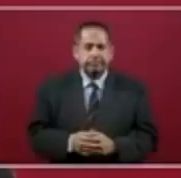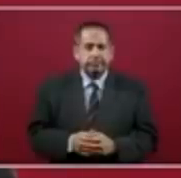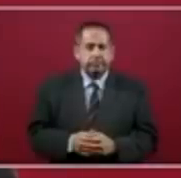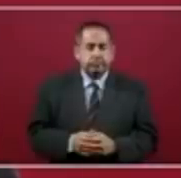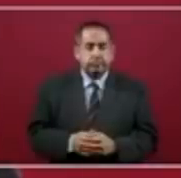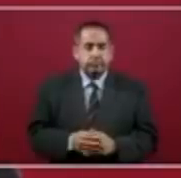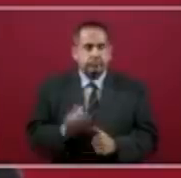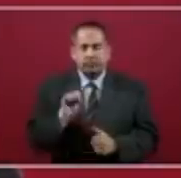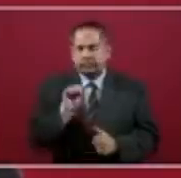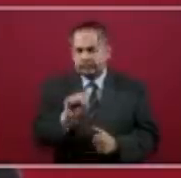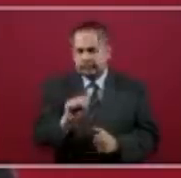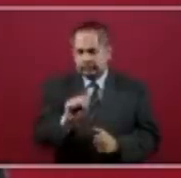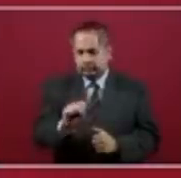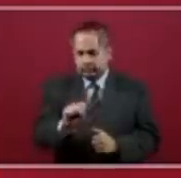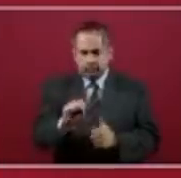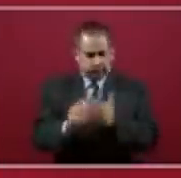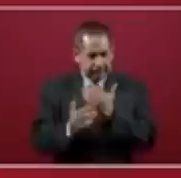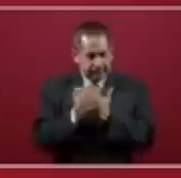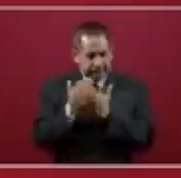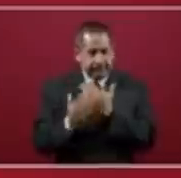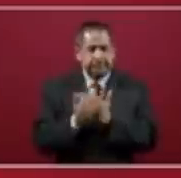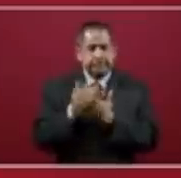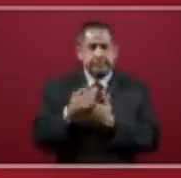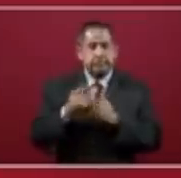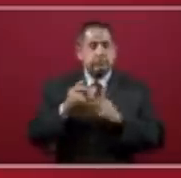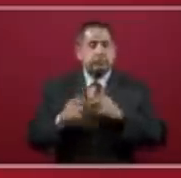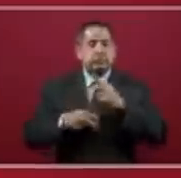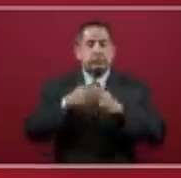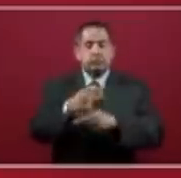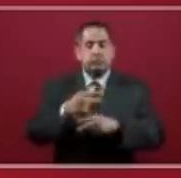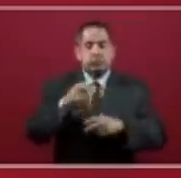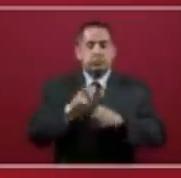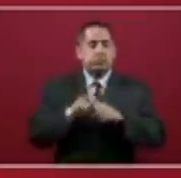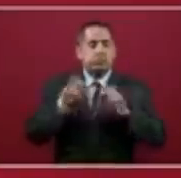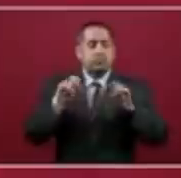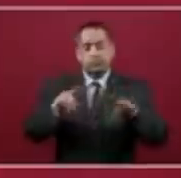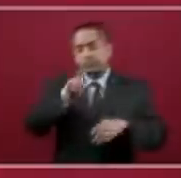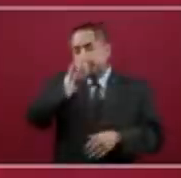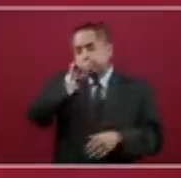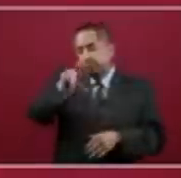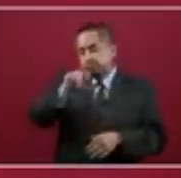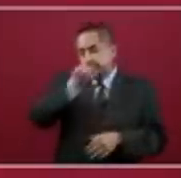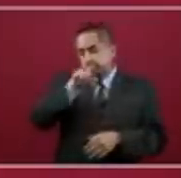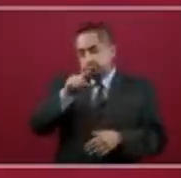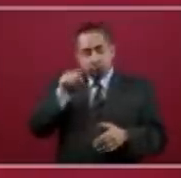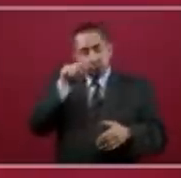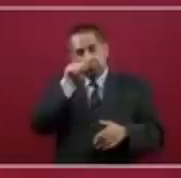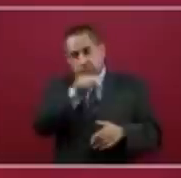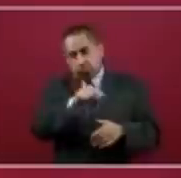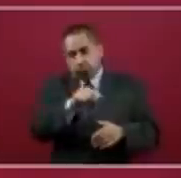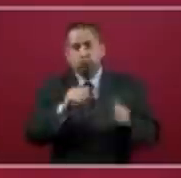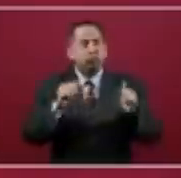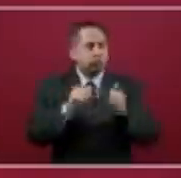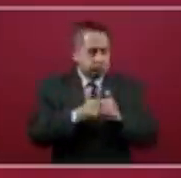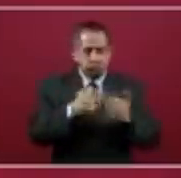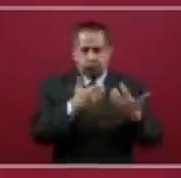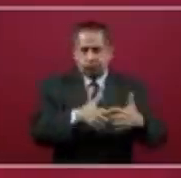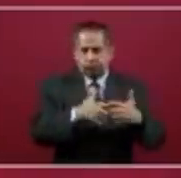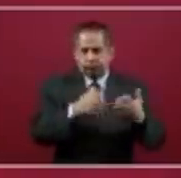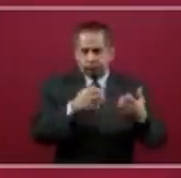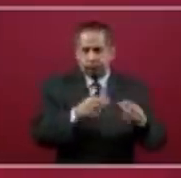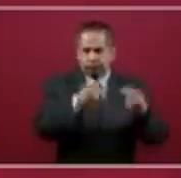El sábado en la mañana vamos a estar en los Altos de Jalisco, precisamente con productores de